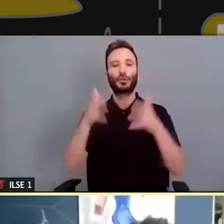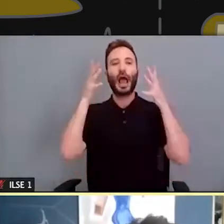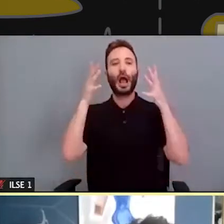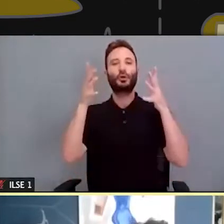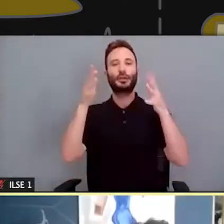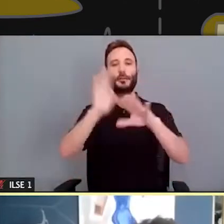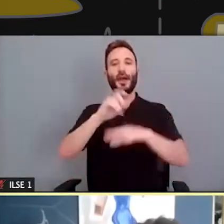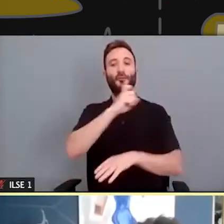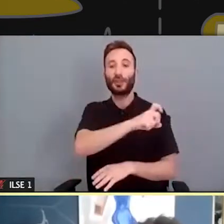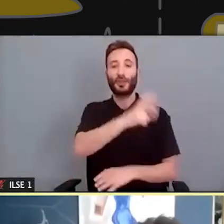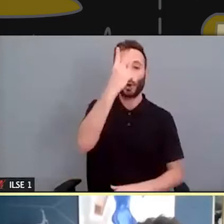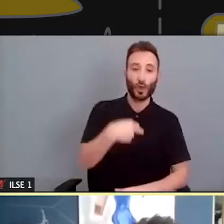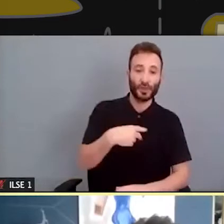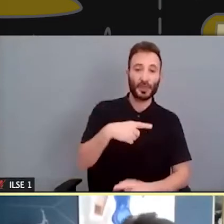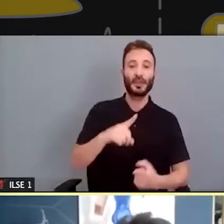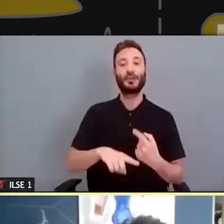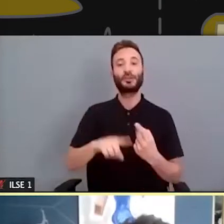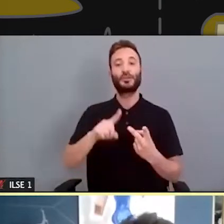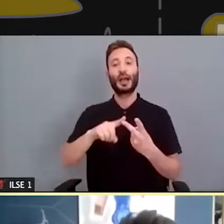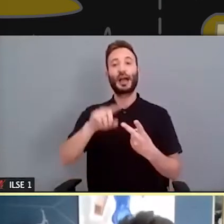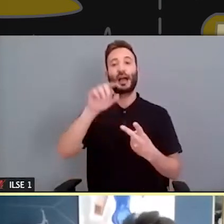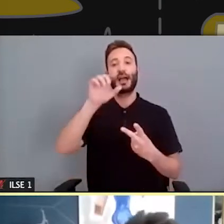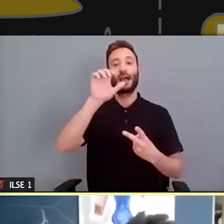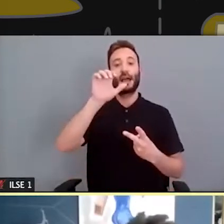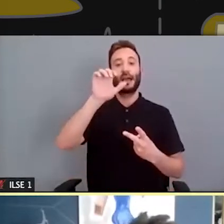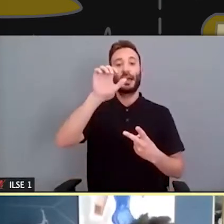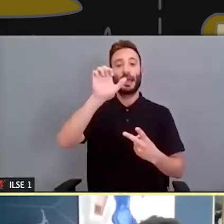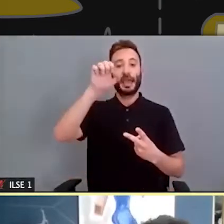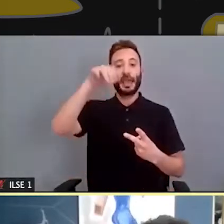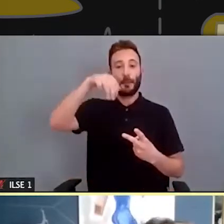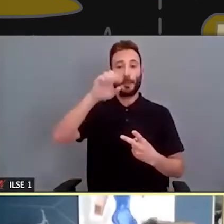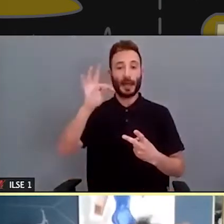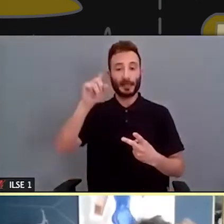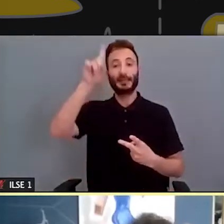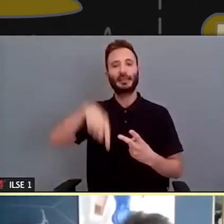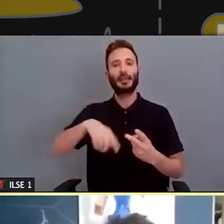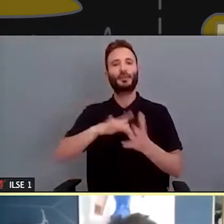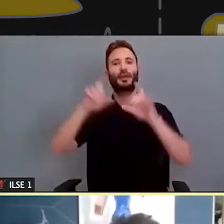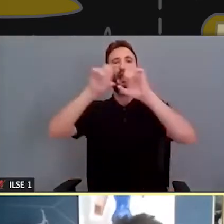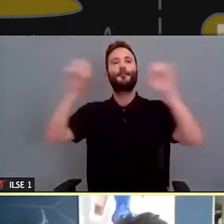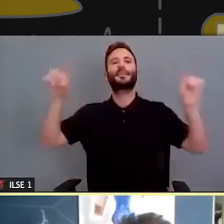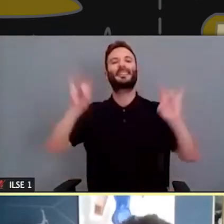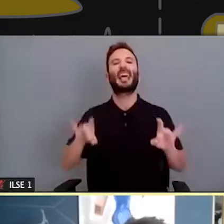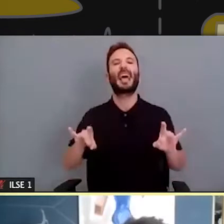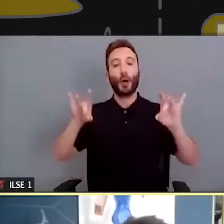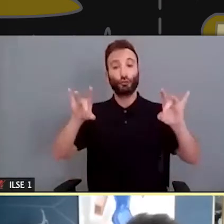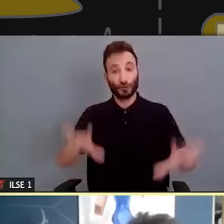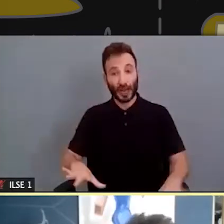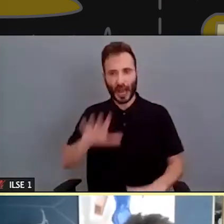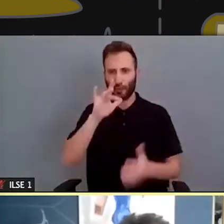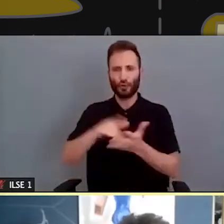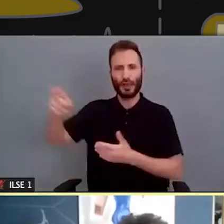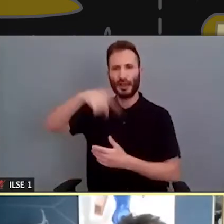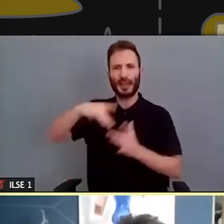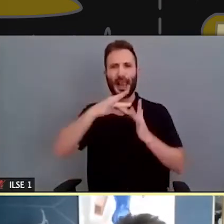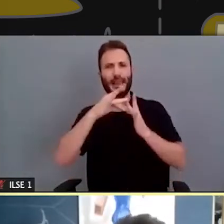11, con ENAT y con algunas empresas australianas que son muy punteras en el sector privado, ya sabemos, y en el turismo accesible,